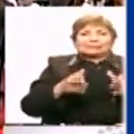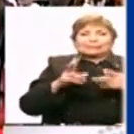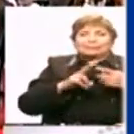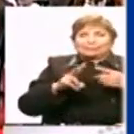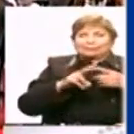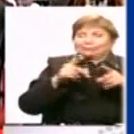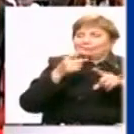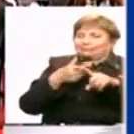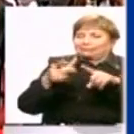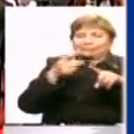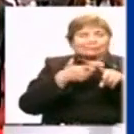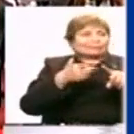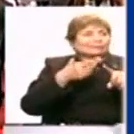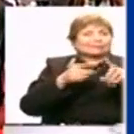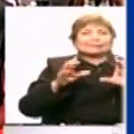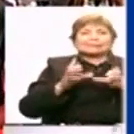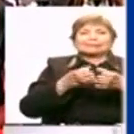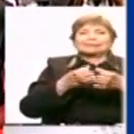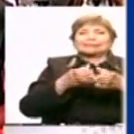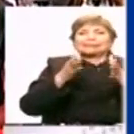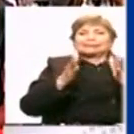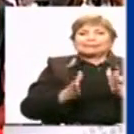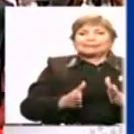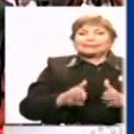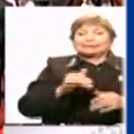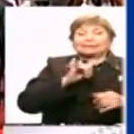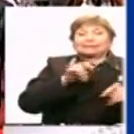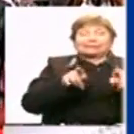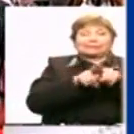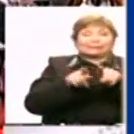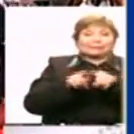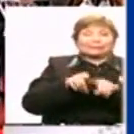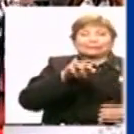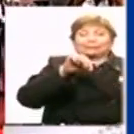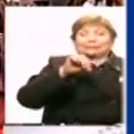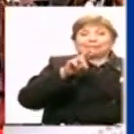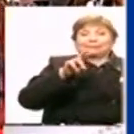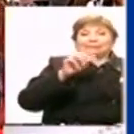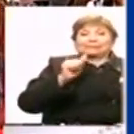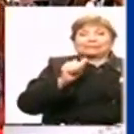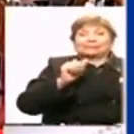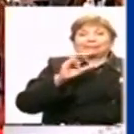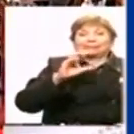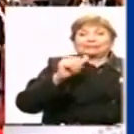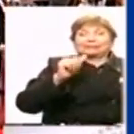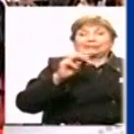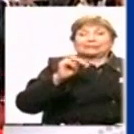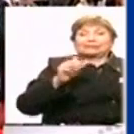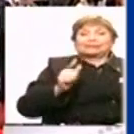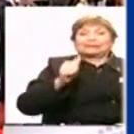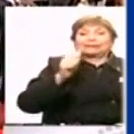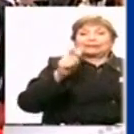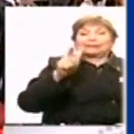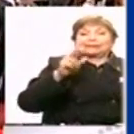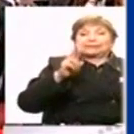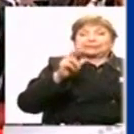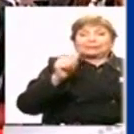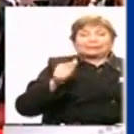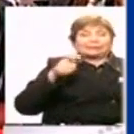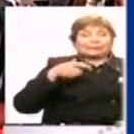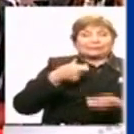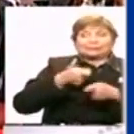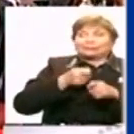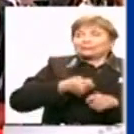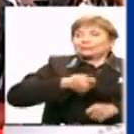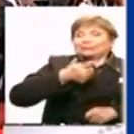doctora Dina Boluarte. Yo soy muy respetuosa de las opiniones dentro de mi organización política y fuera de mi organización política. El doctor Vladimir Cerrón, lo he indicado yo en